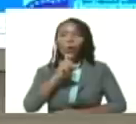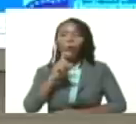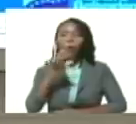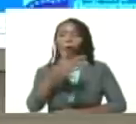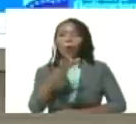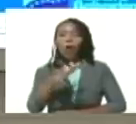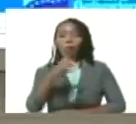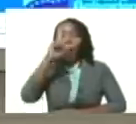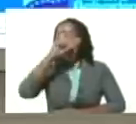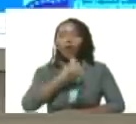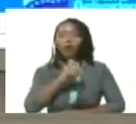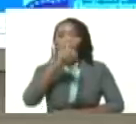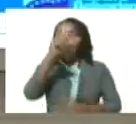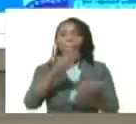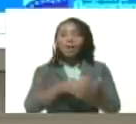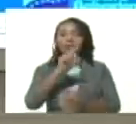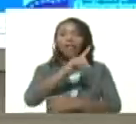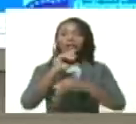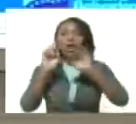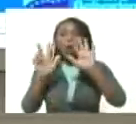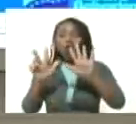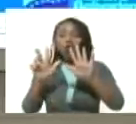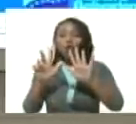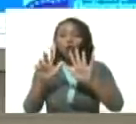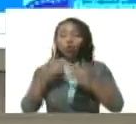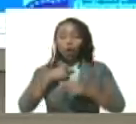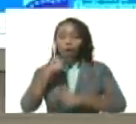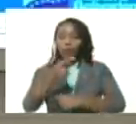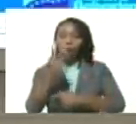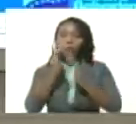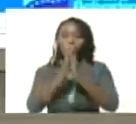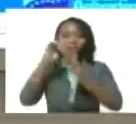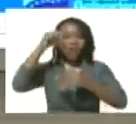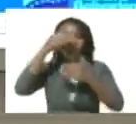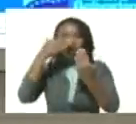exactamente en el año 2018, corrijo. Por favor, el video.